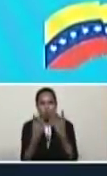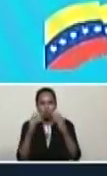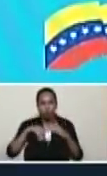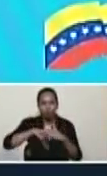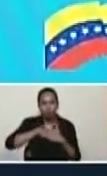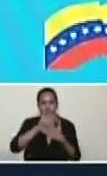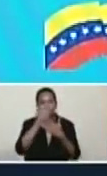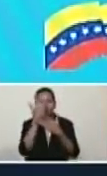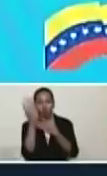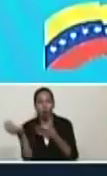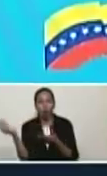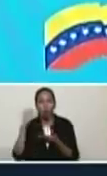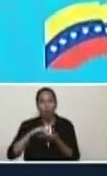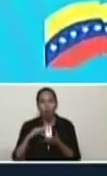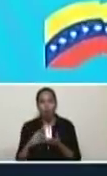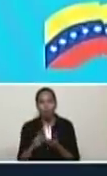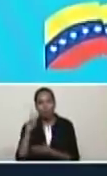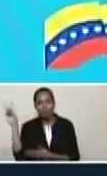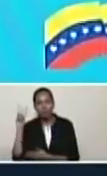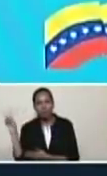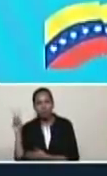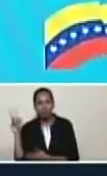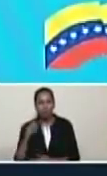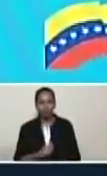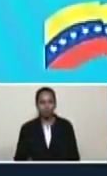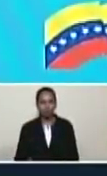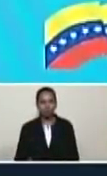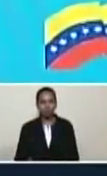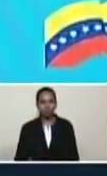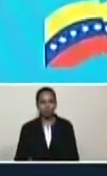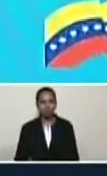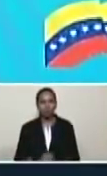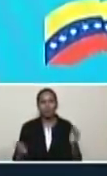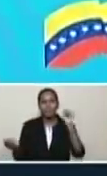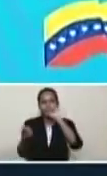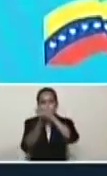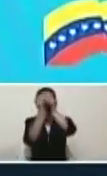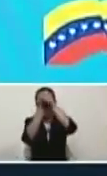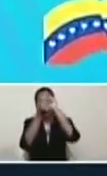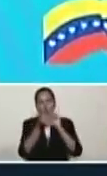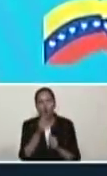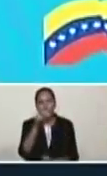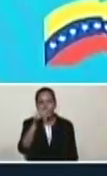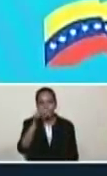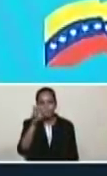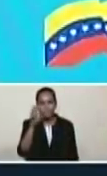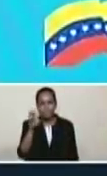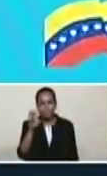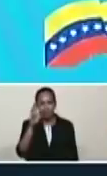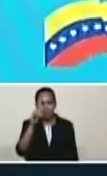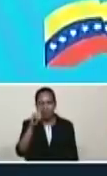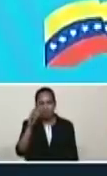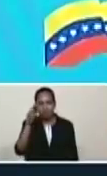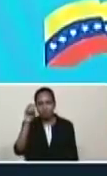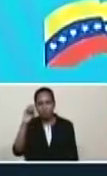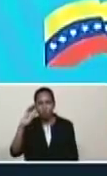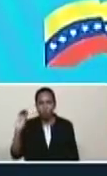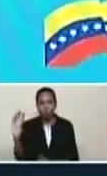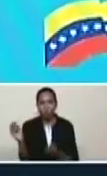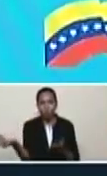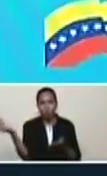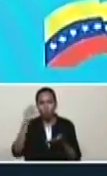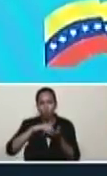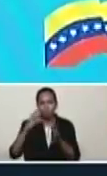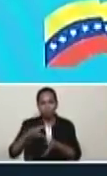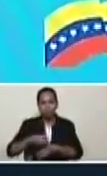la democracia. Puso preso a Pedro Carmona Estanga y rescató con vida al comandante Hugo Chávez